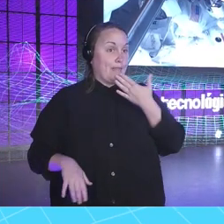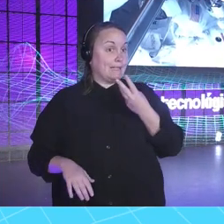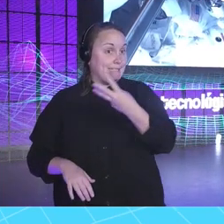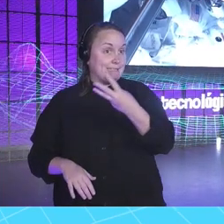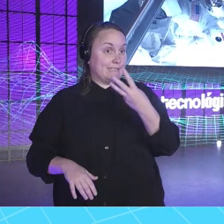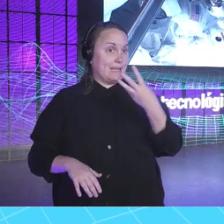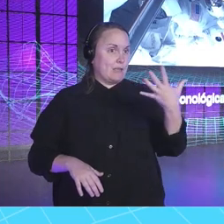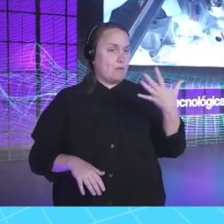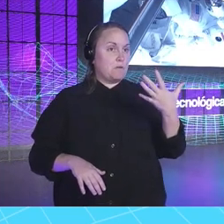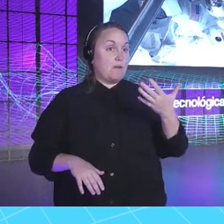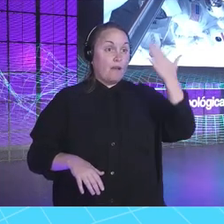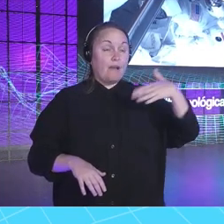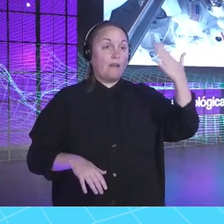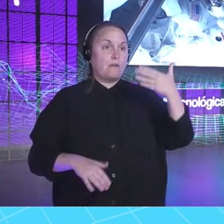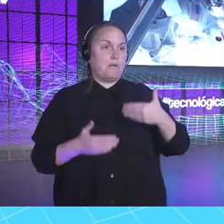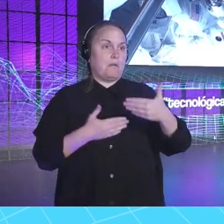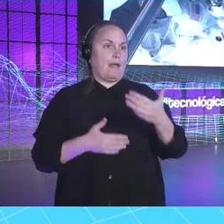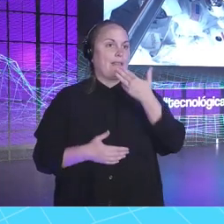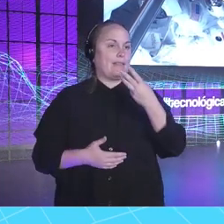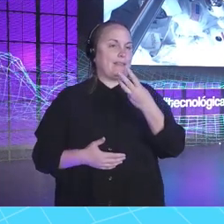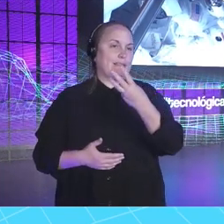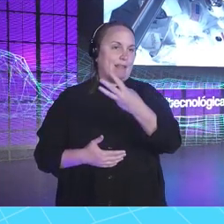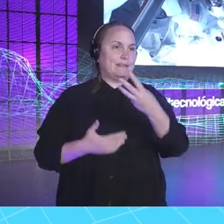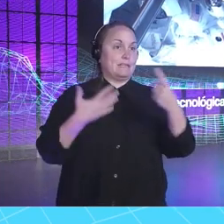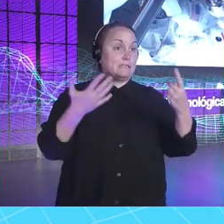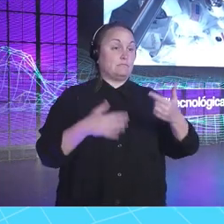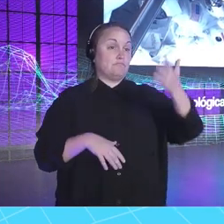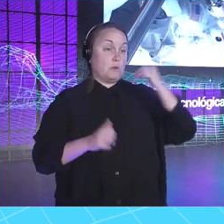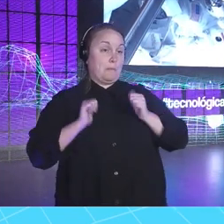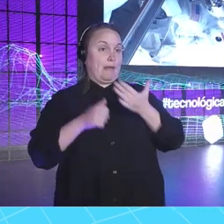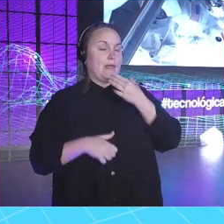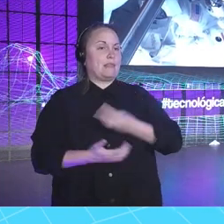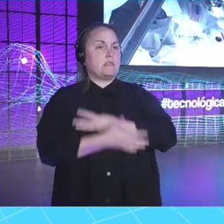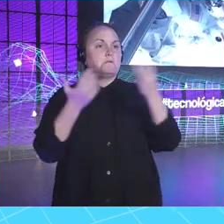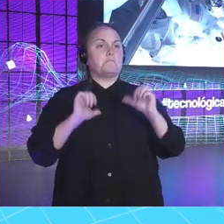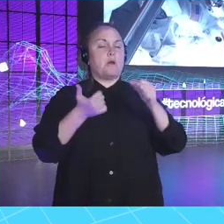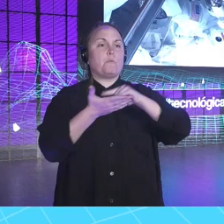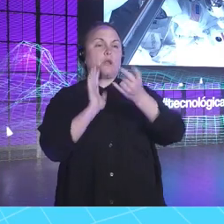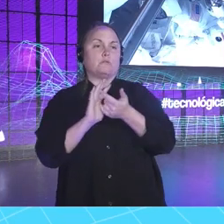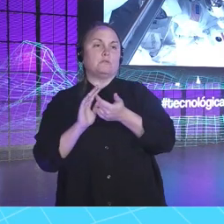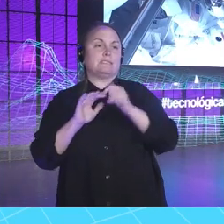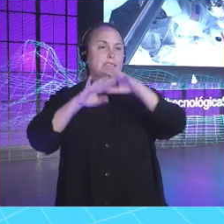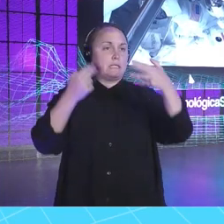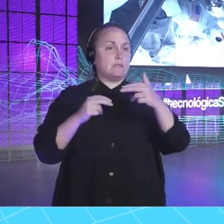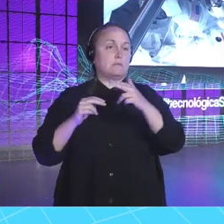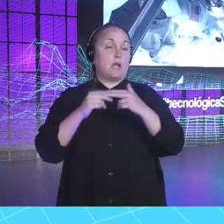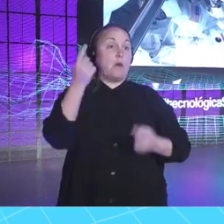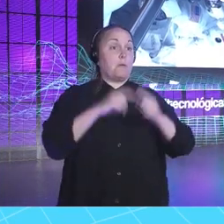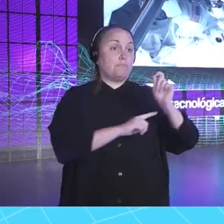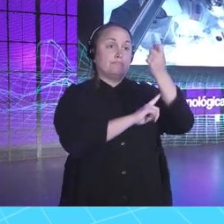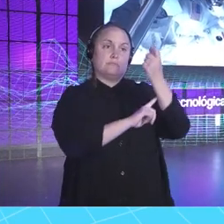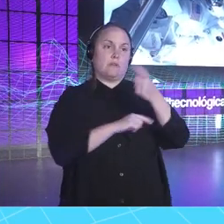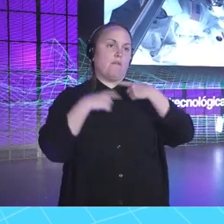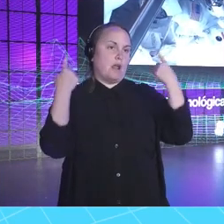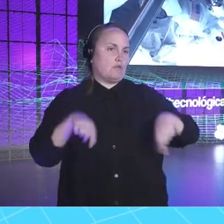a punto de cumplir 36 dedicándome a montar proyectos en internet algunos éxitos muchos fracasos un momento importante